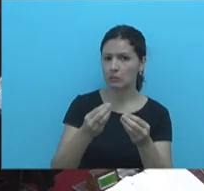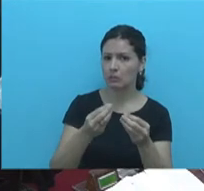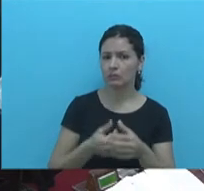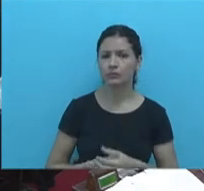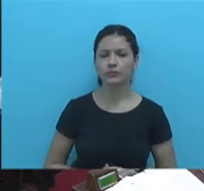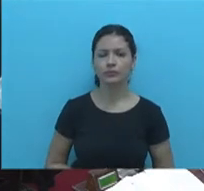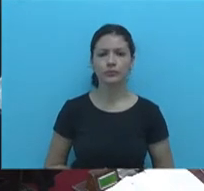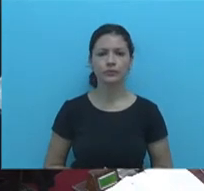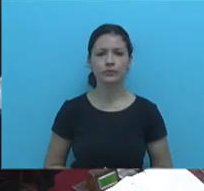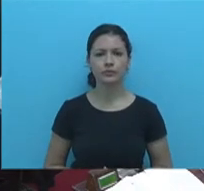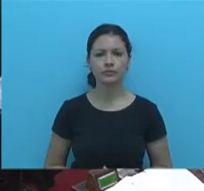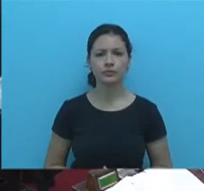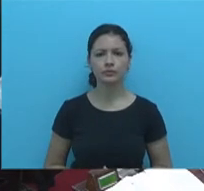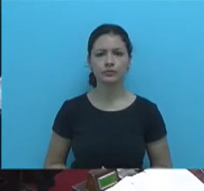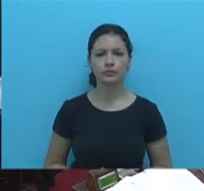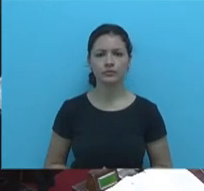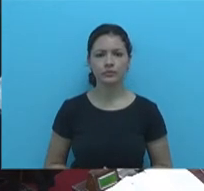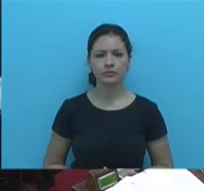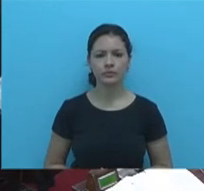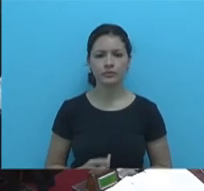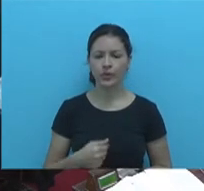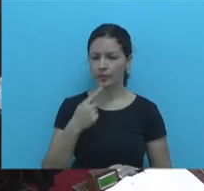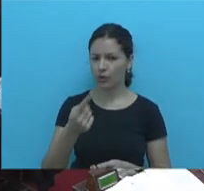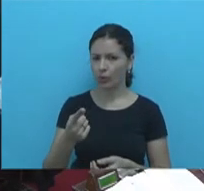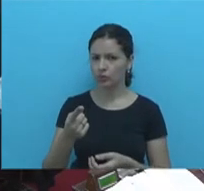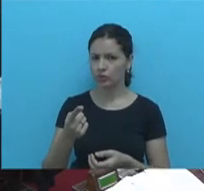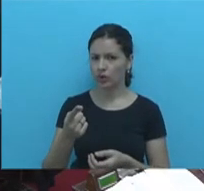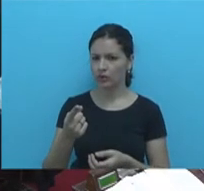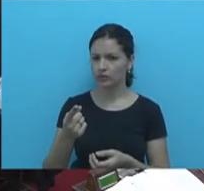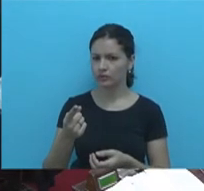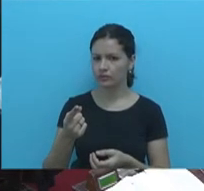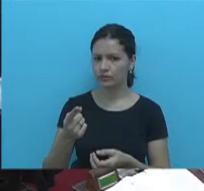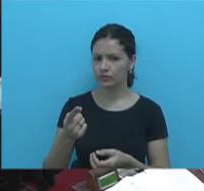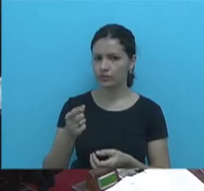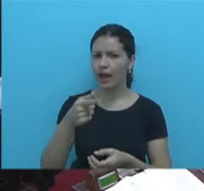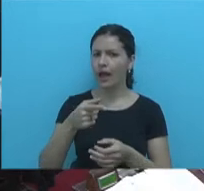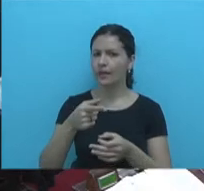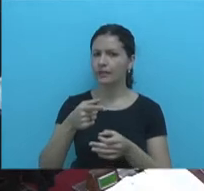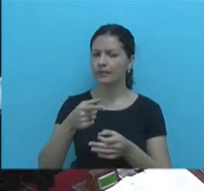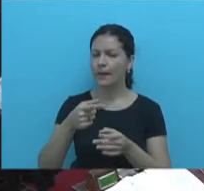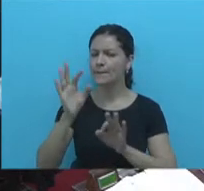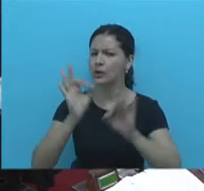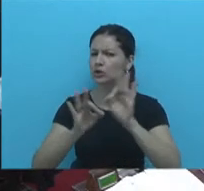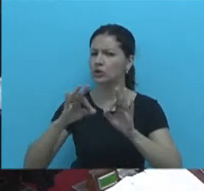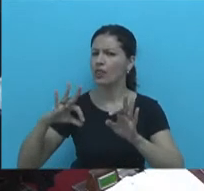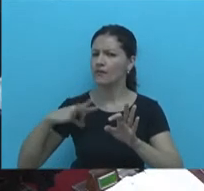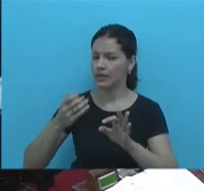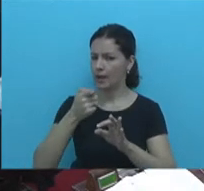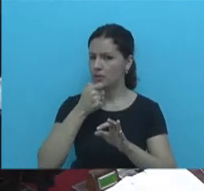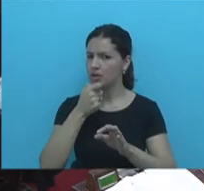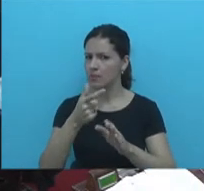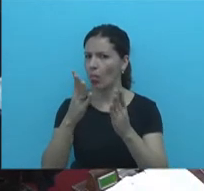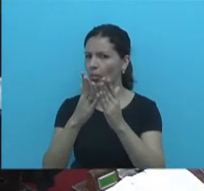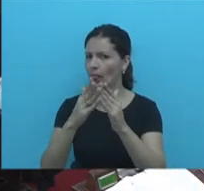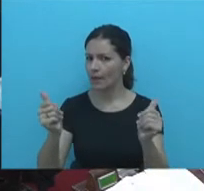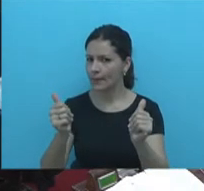Sí. ¿Qué capacitación va a tener este proyecto de vida cuando termine